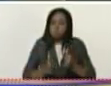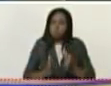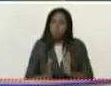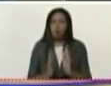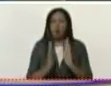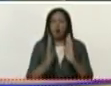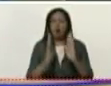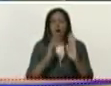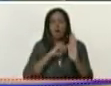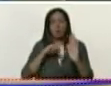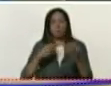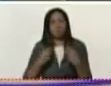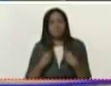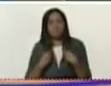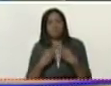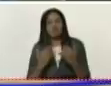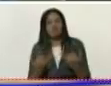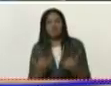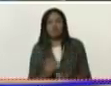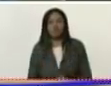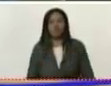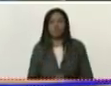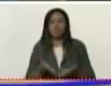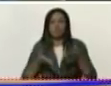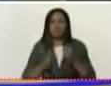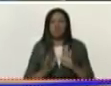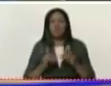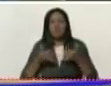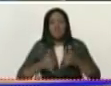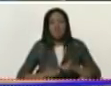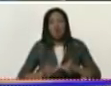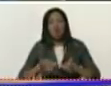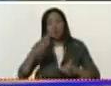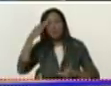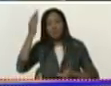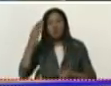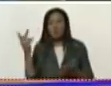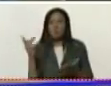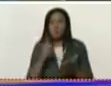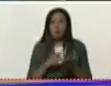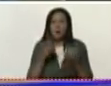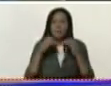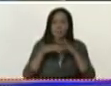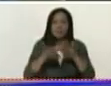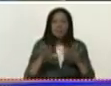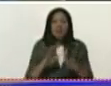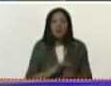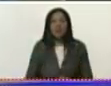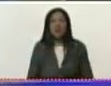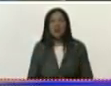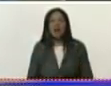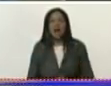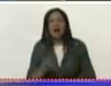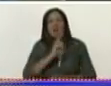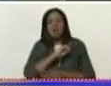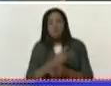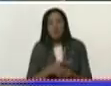llegó a nuestras vidas. Hijo de Dios llegó con su mensaje, con su